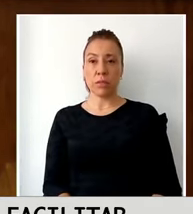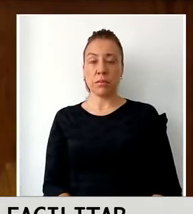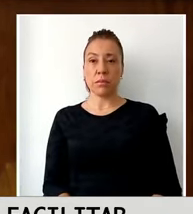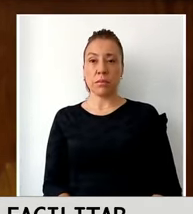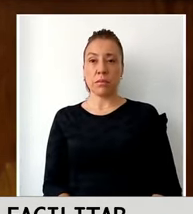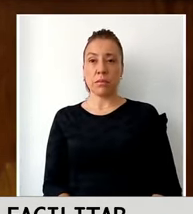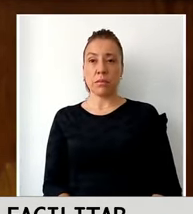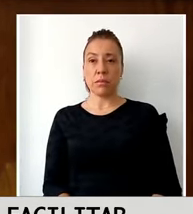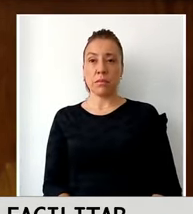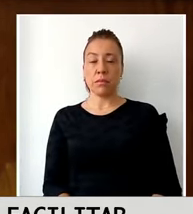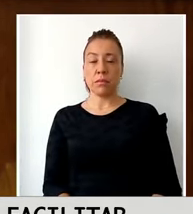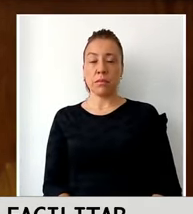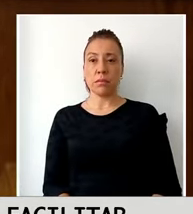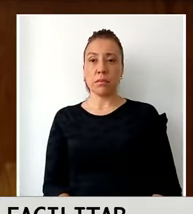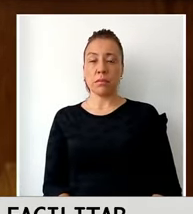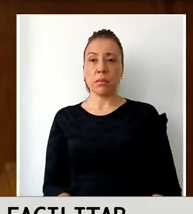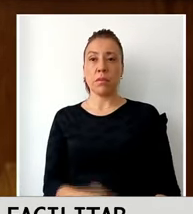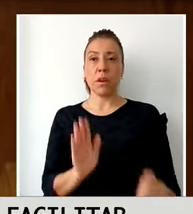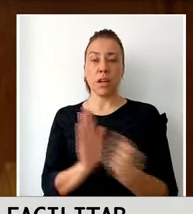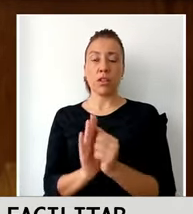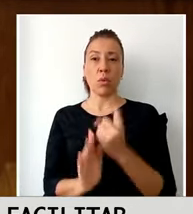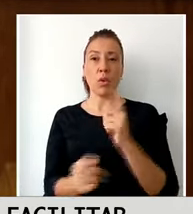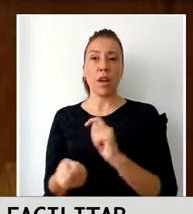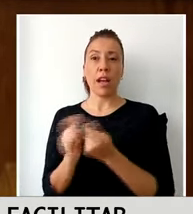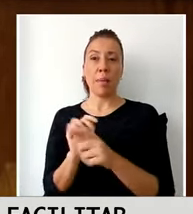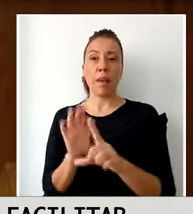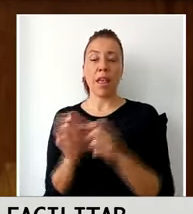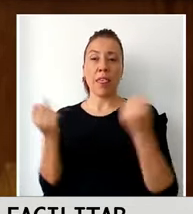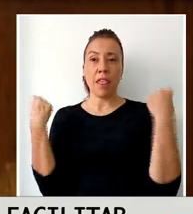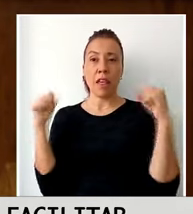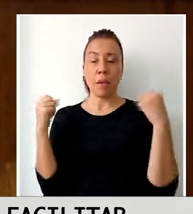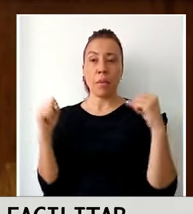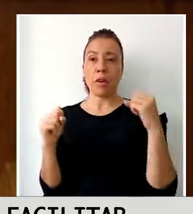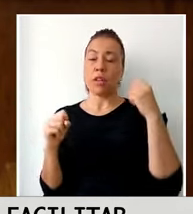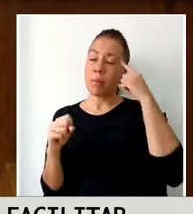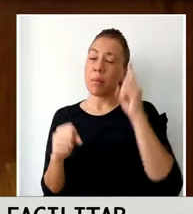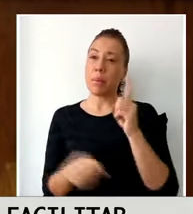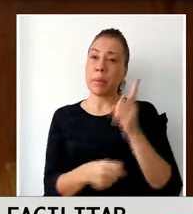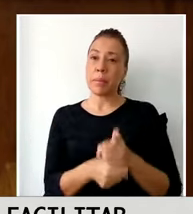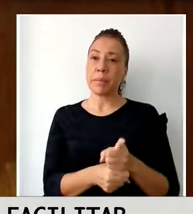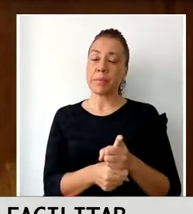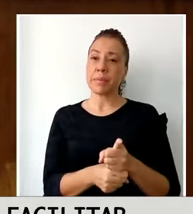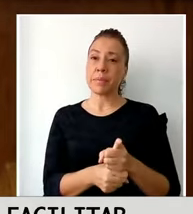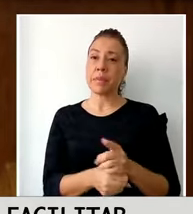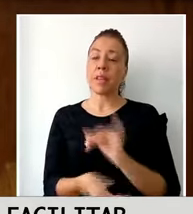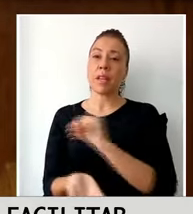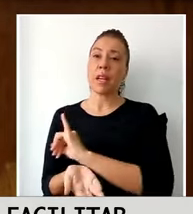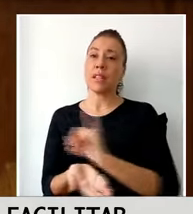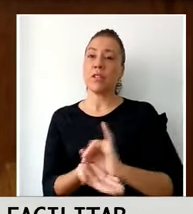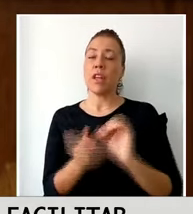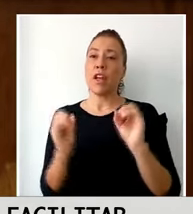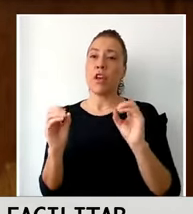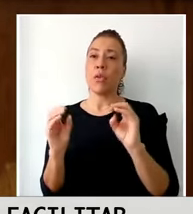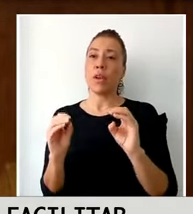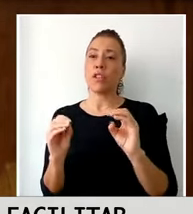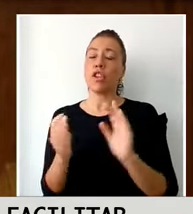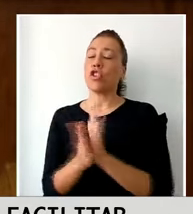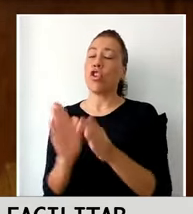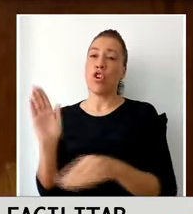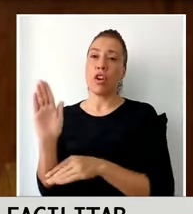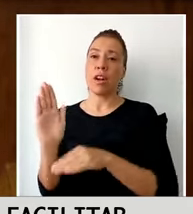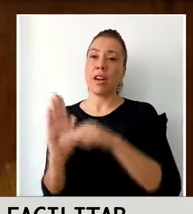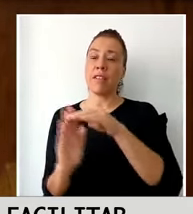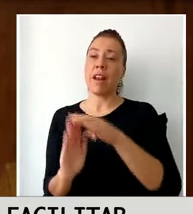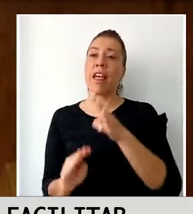mediante el artículo 1 se modifica la ley del deporte a fin de disponer que las instituciones de educación de todos los niveles deberán